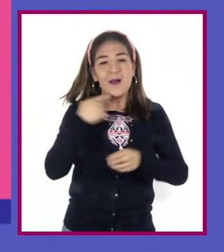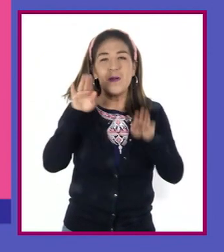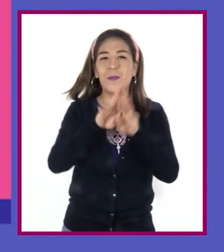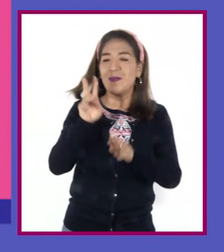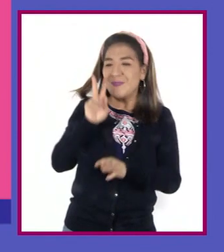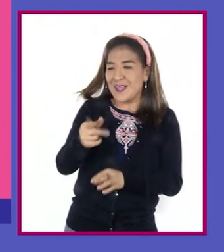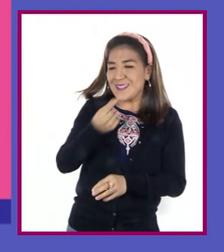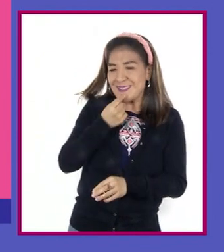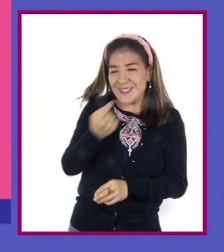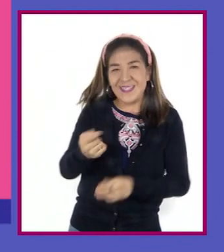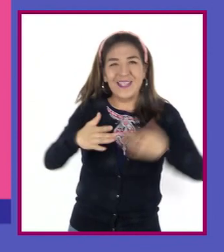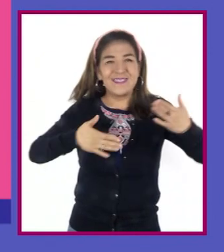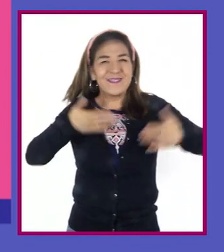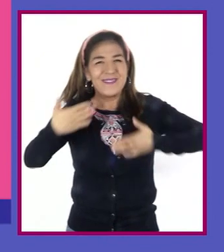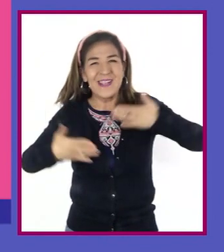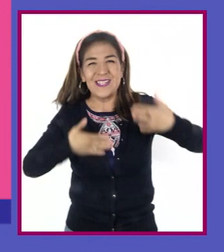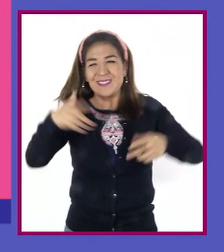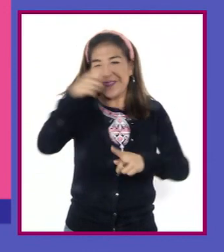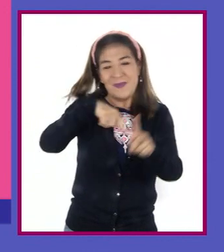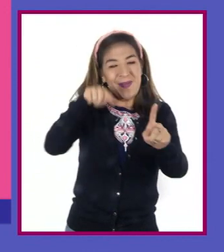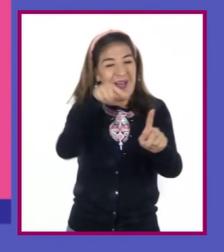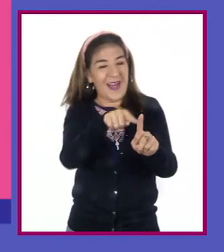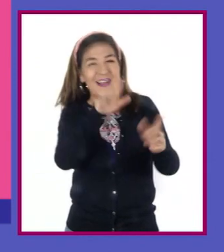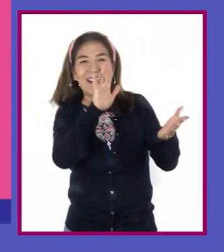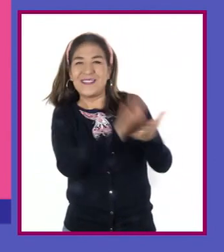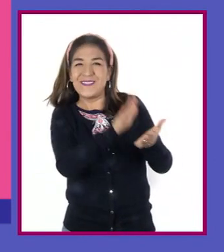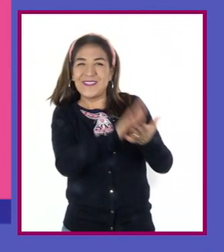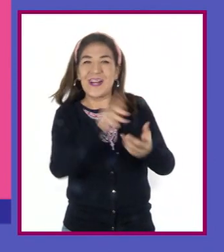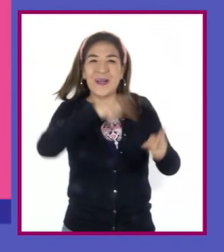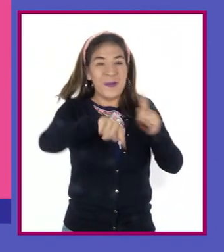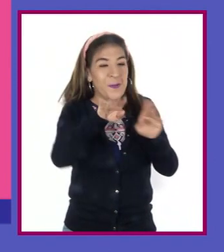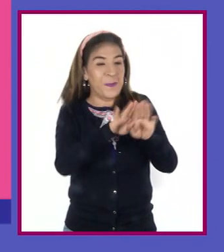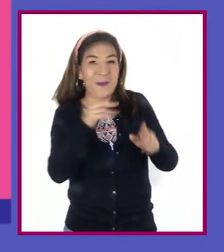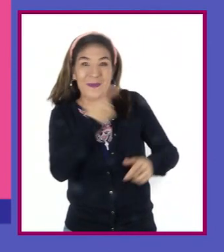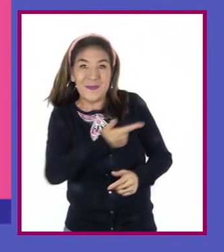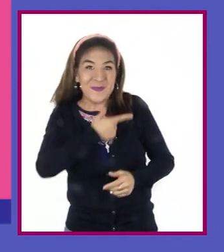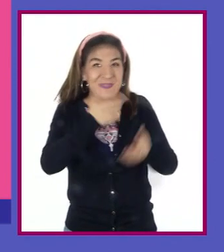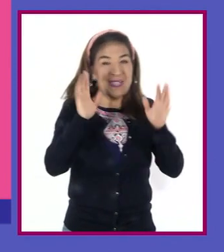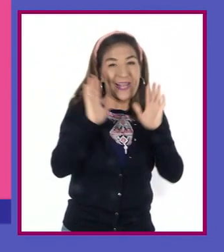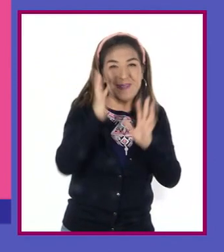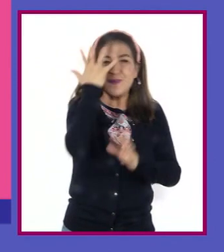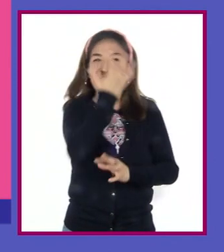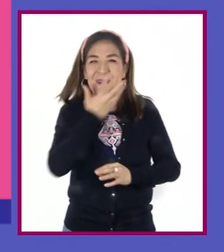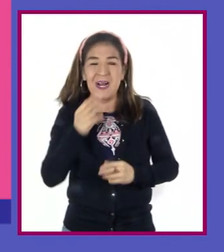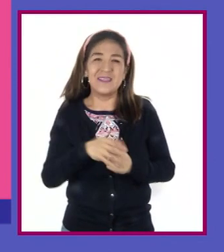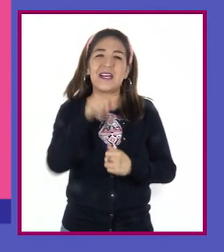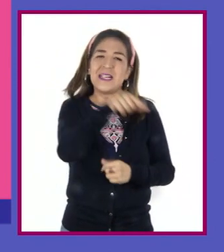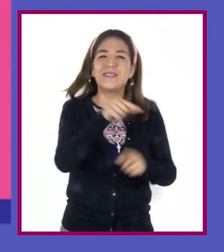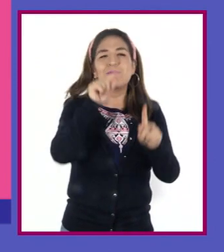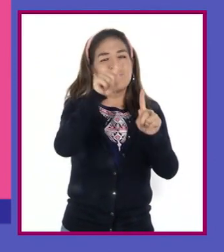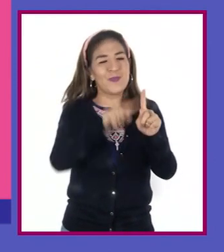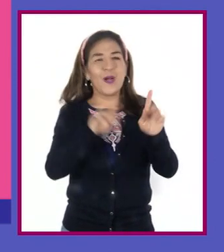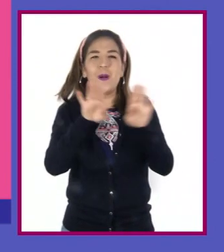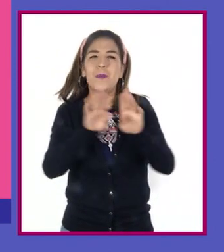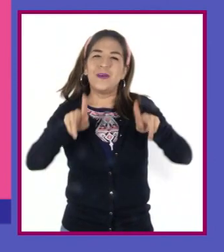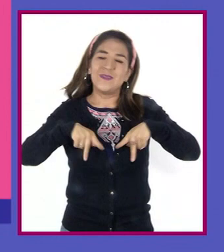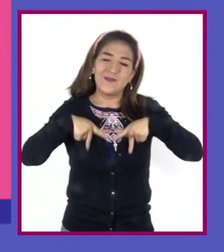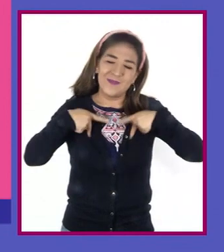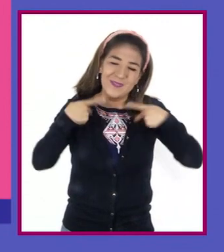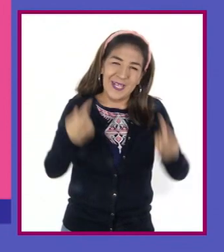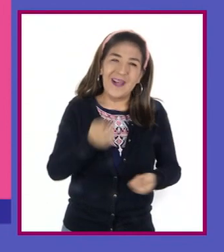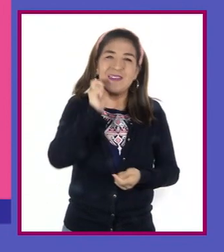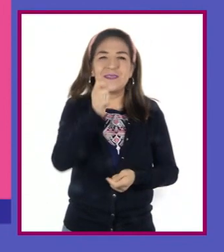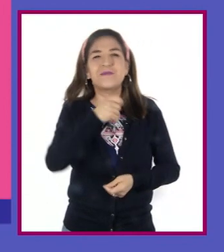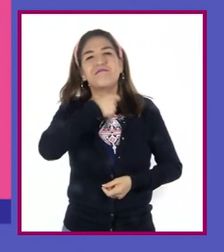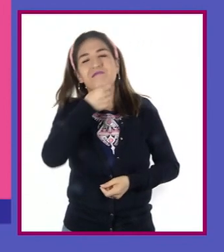linda criatura festejada por todos, a quien todos querían agradar. Aquel lindo ser tan frágil como ella, viejecita,